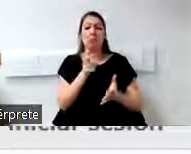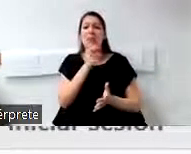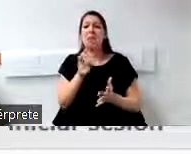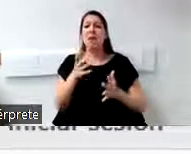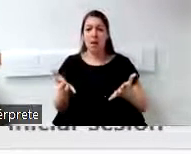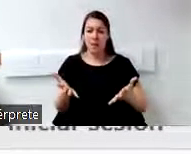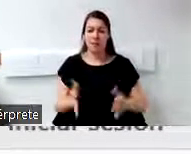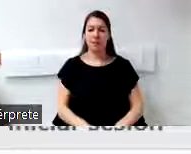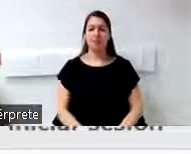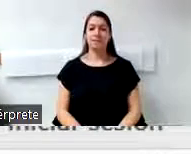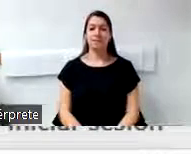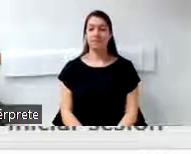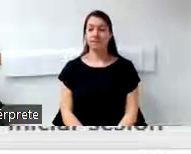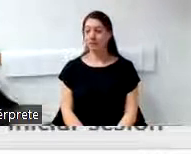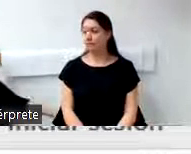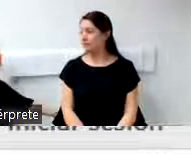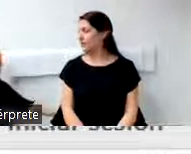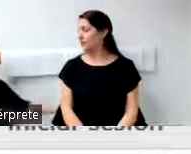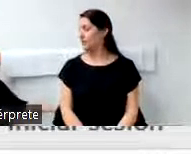¿Tenemos que poner pantalla completa?